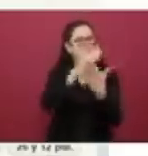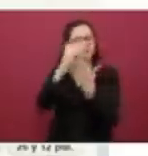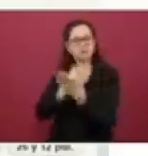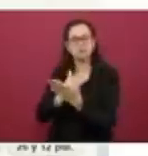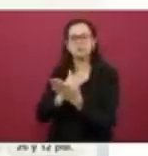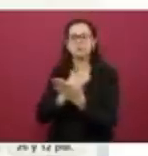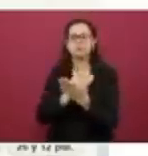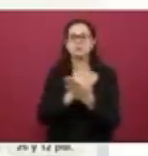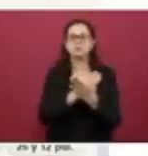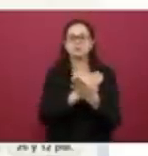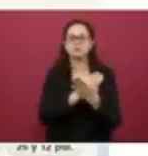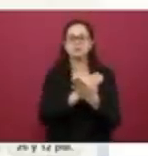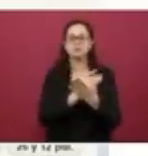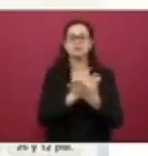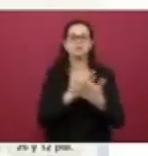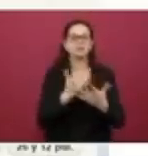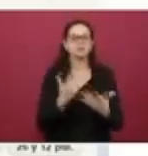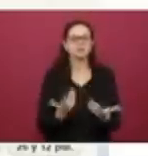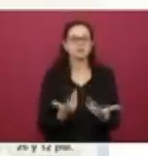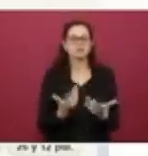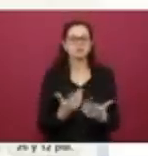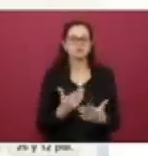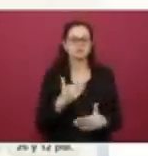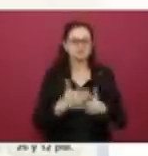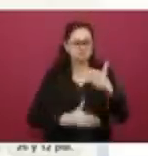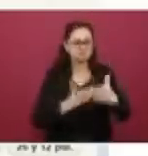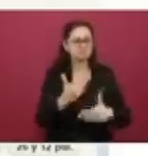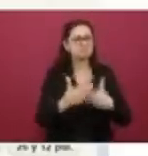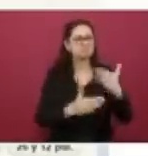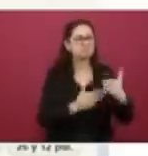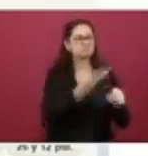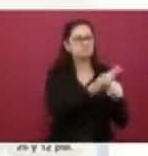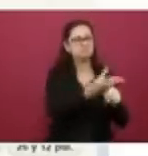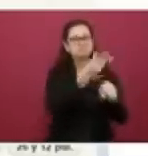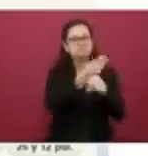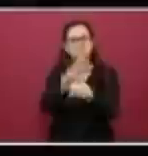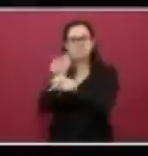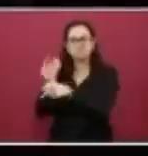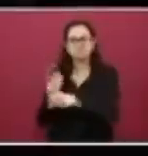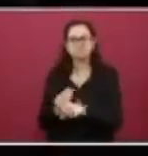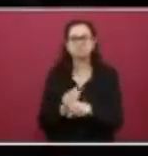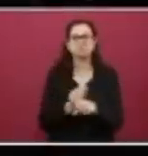se están llevando a cabo obras para